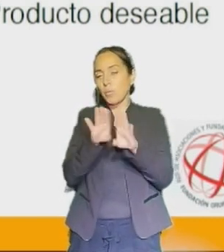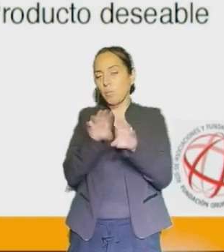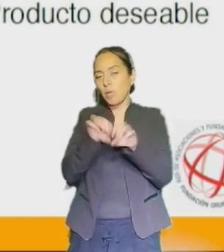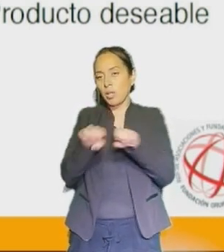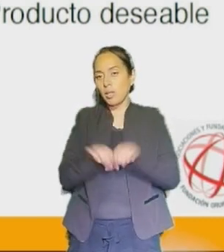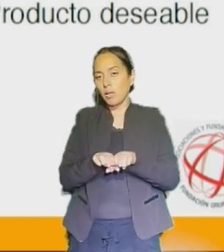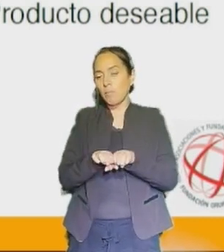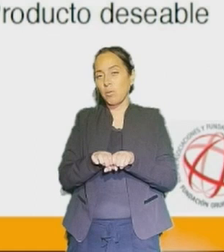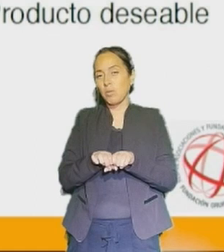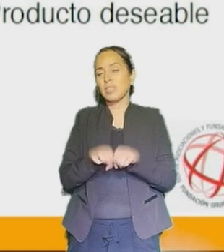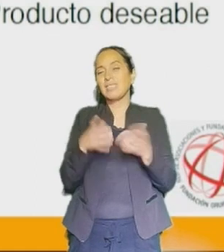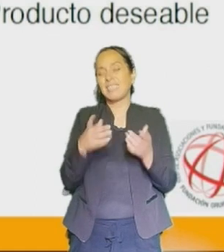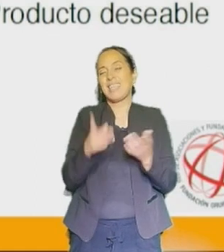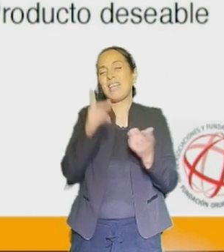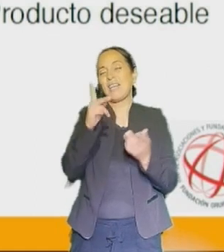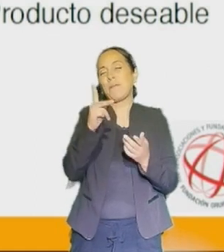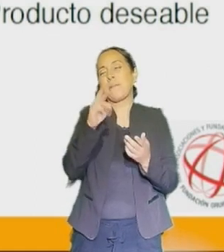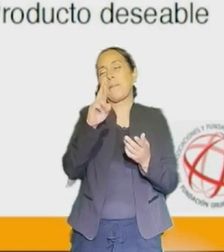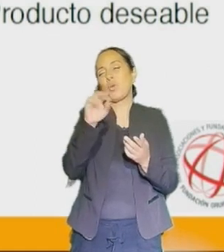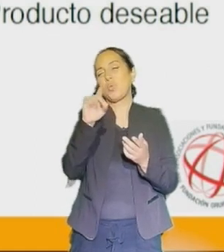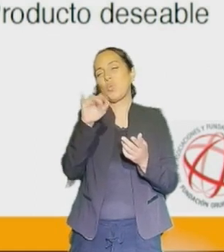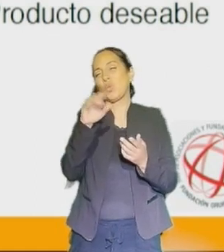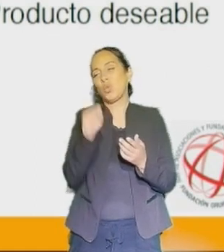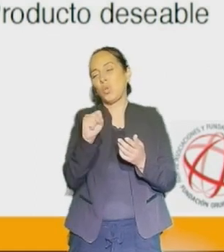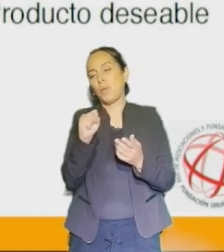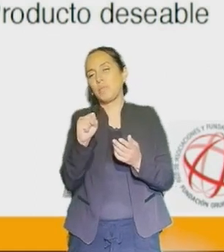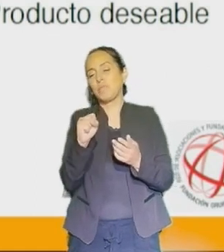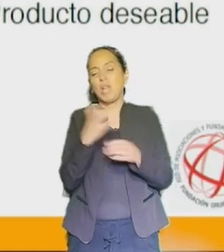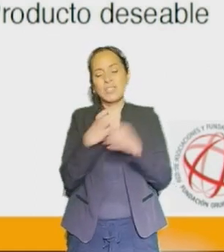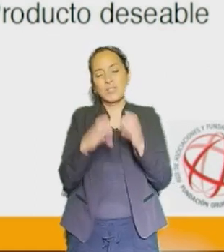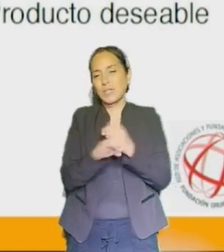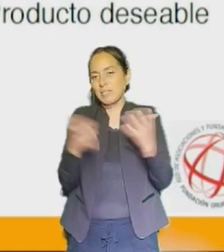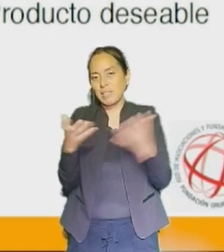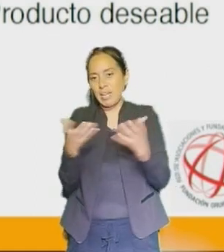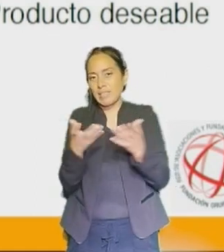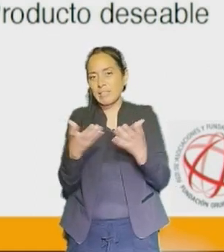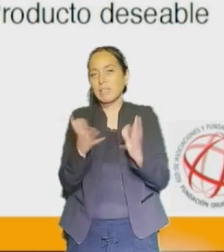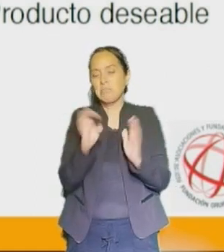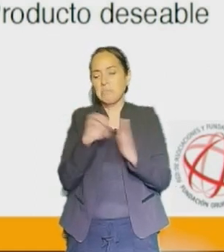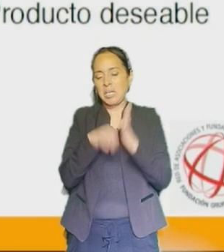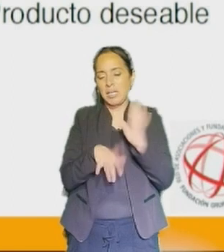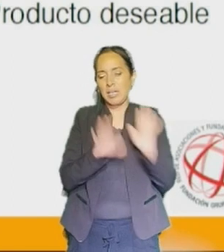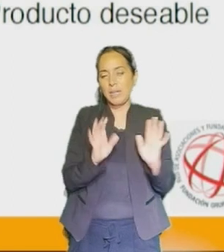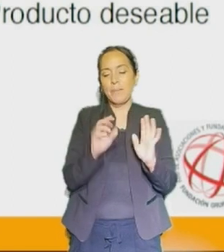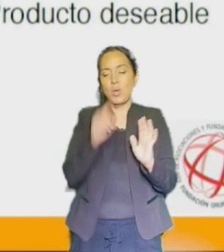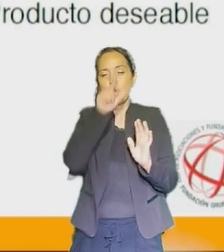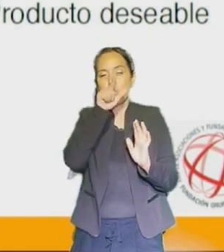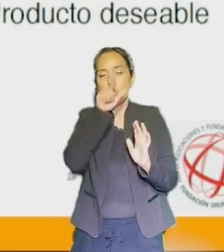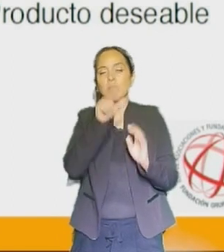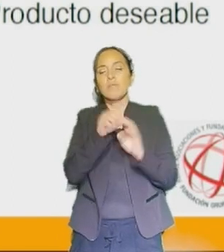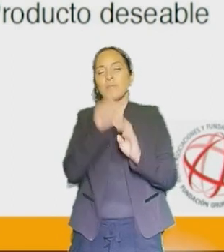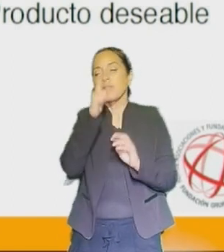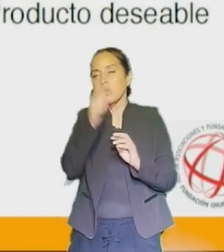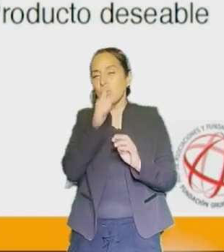el producto mínimo viable, ahí lo ven, ¿no? O sea, bueno, de hecho acá lo que tenemos que construir es una lamparita que dure 8 horas, ¿no?